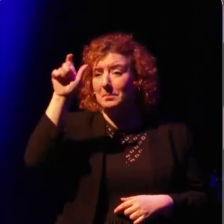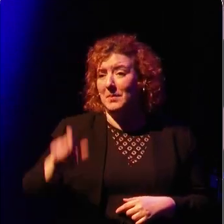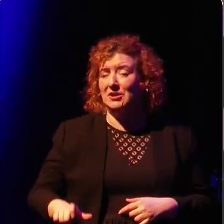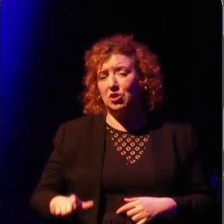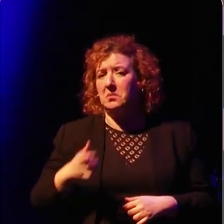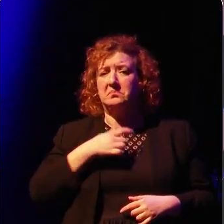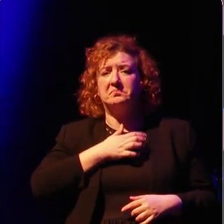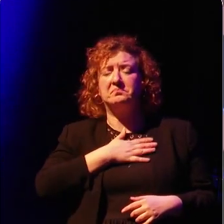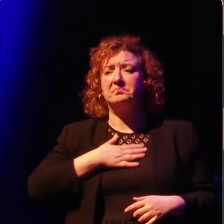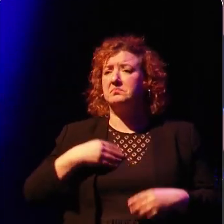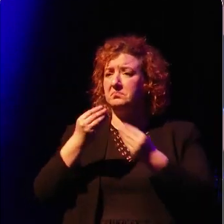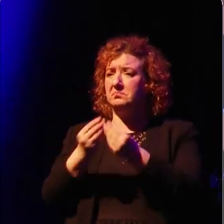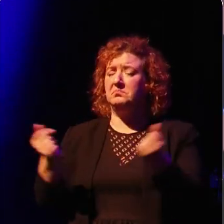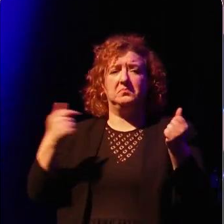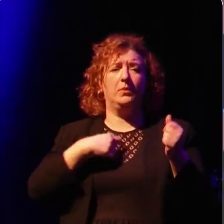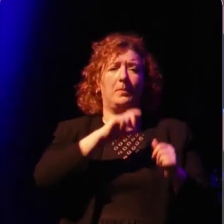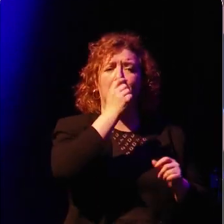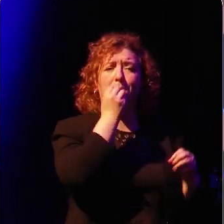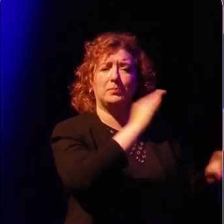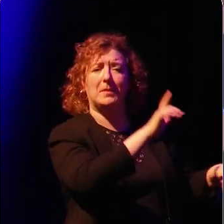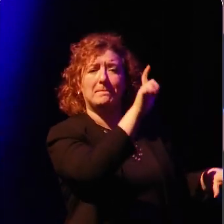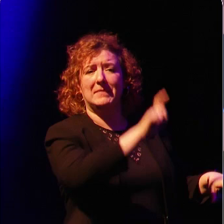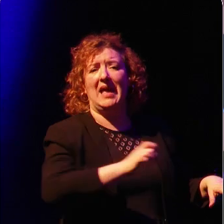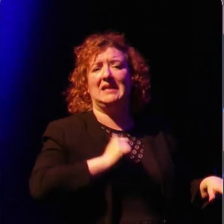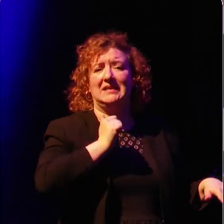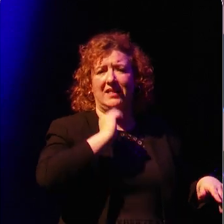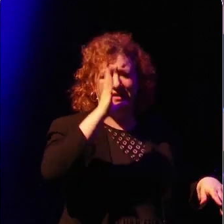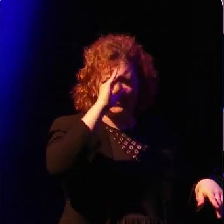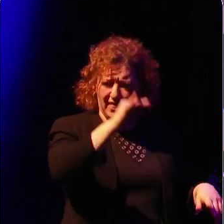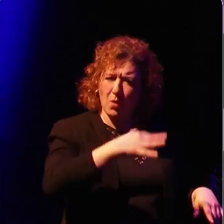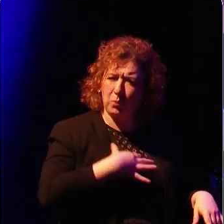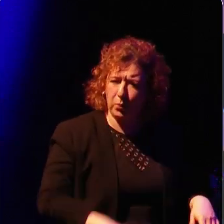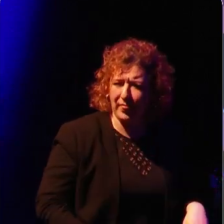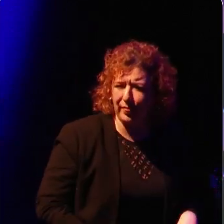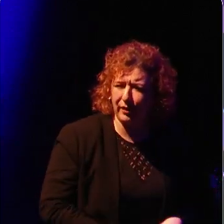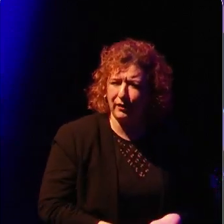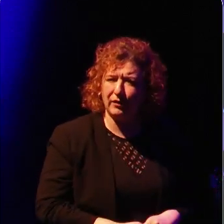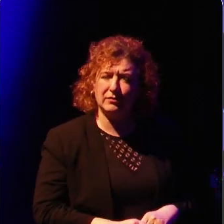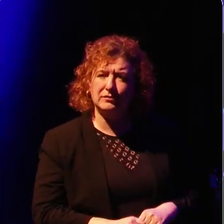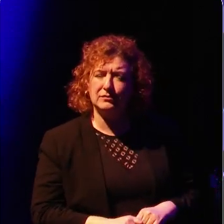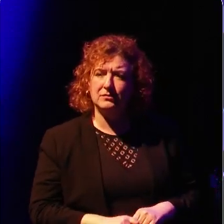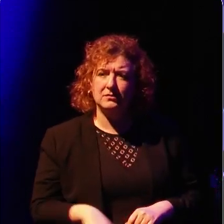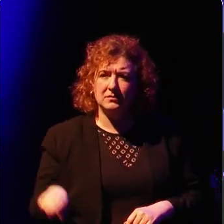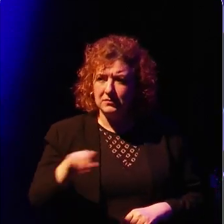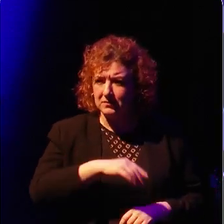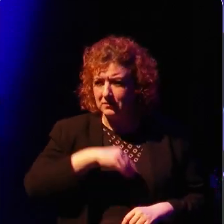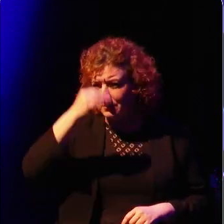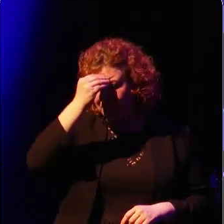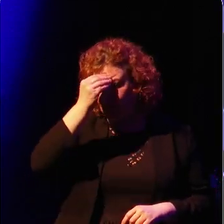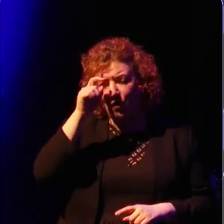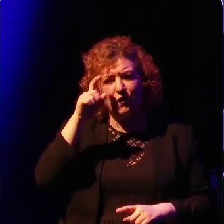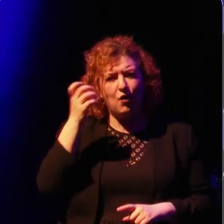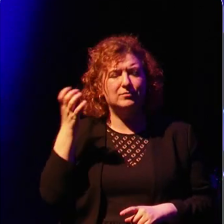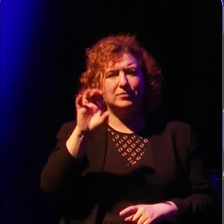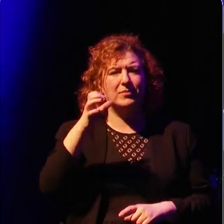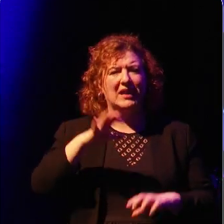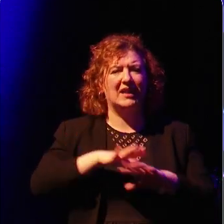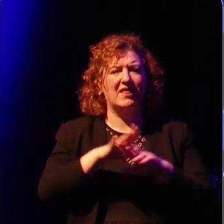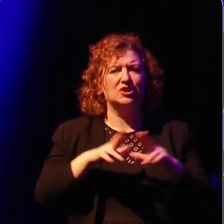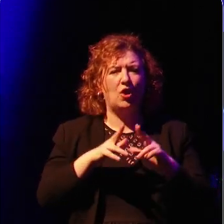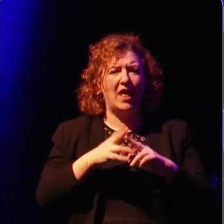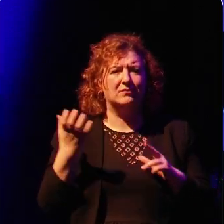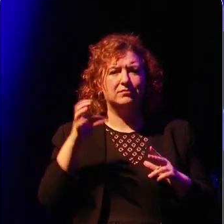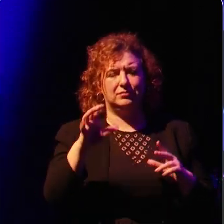persona con inteligencia artificial? ¿Me podéis levantar las manos los que a día de hoy subís fotos a redes